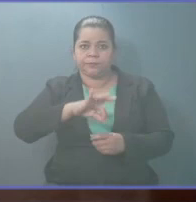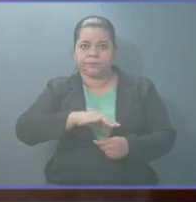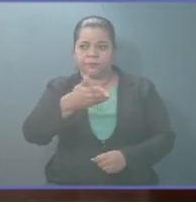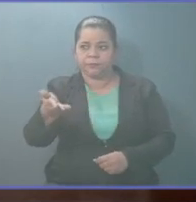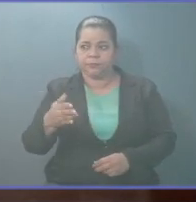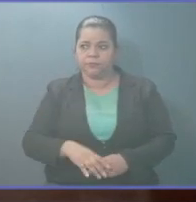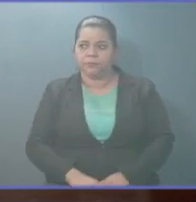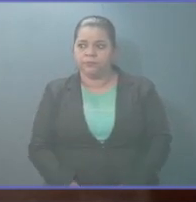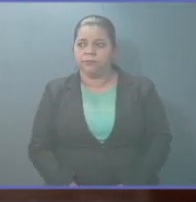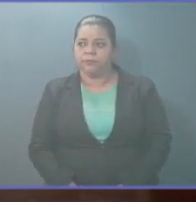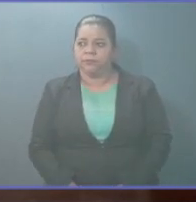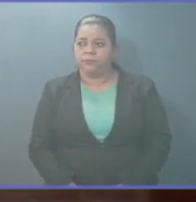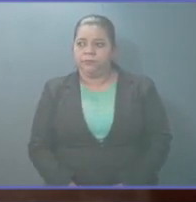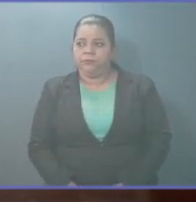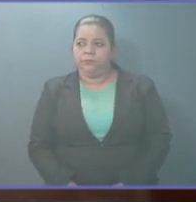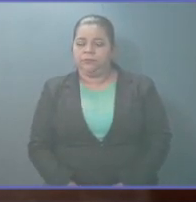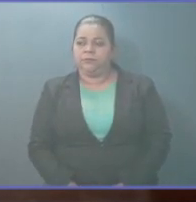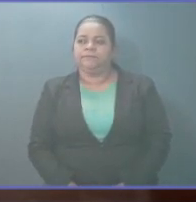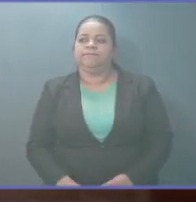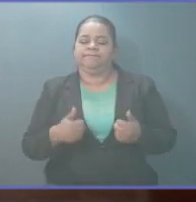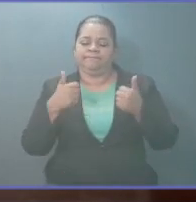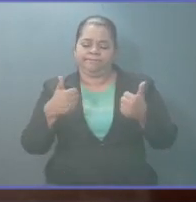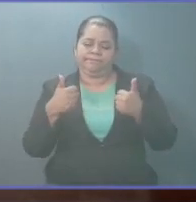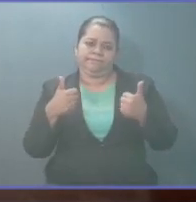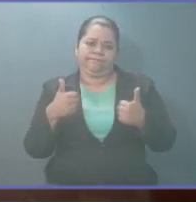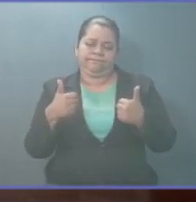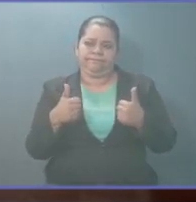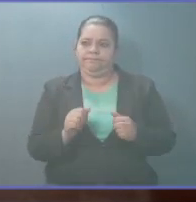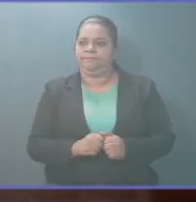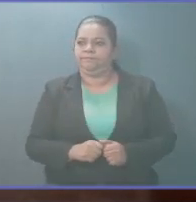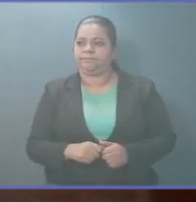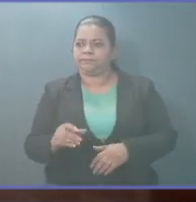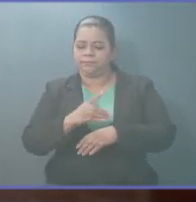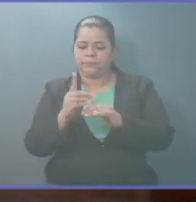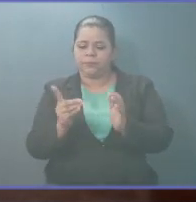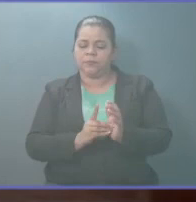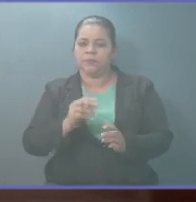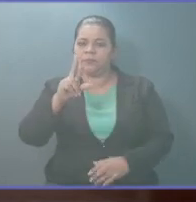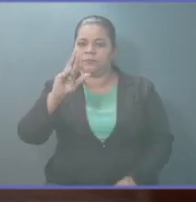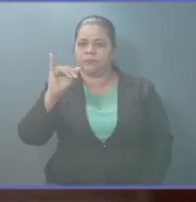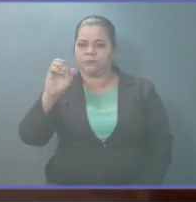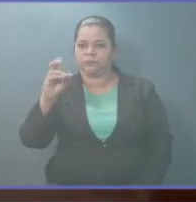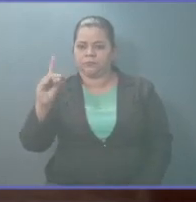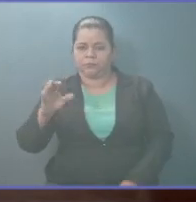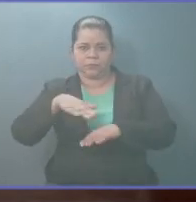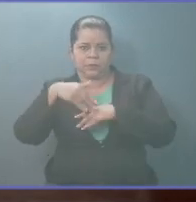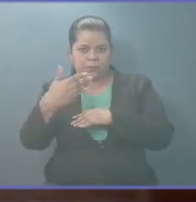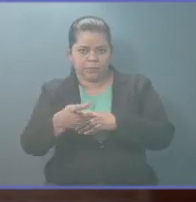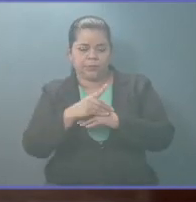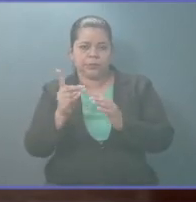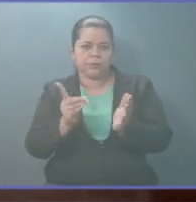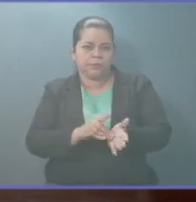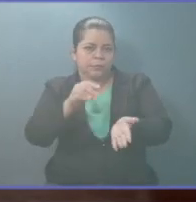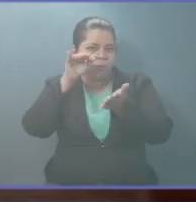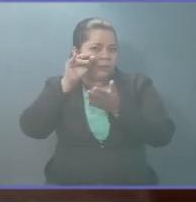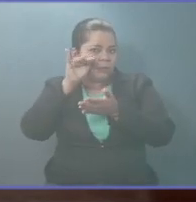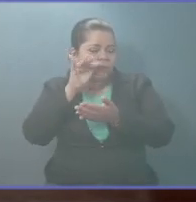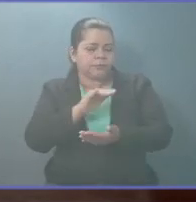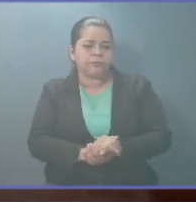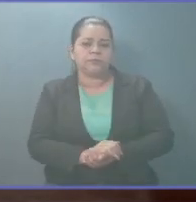elementos de la realidad que no necesariamente son los esperados. Y el derecho se puede